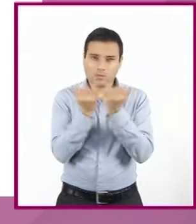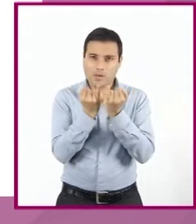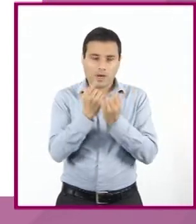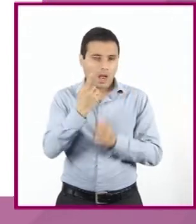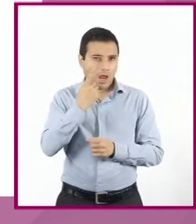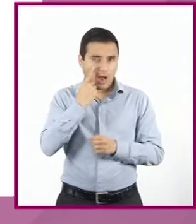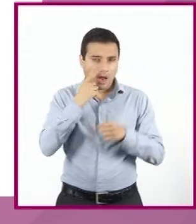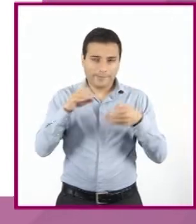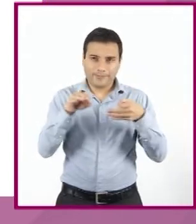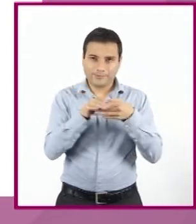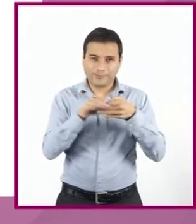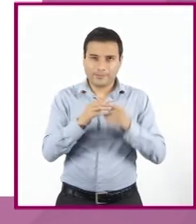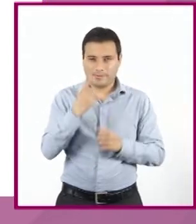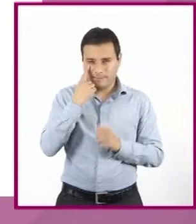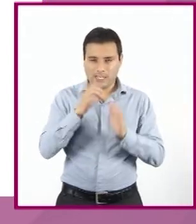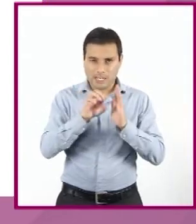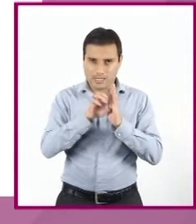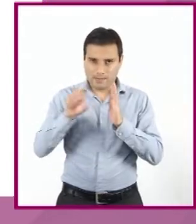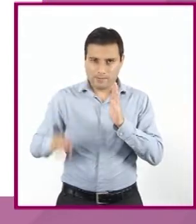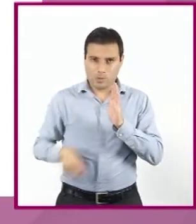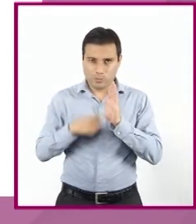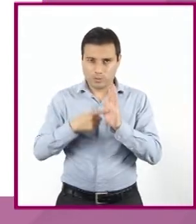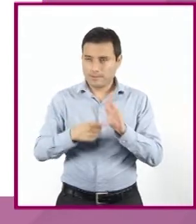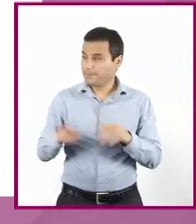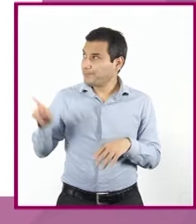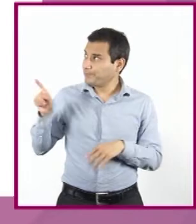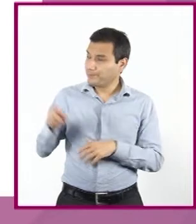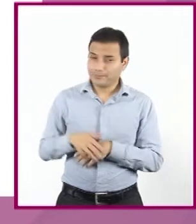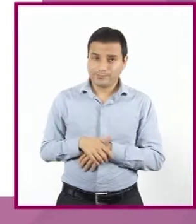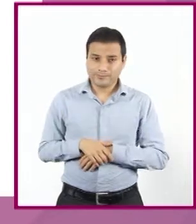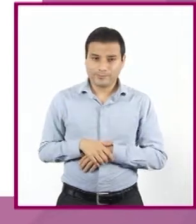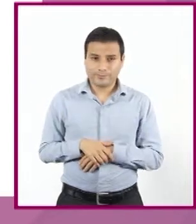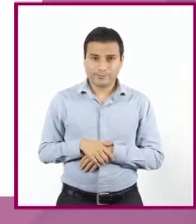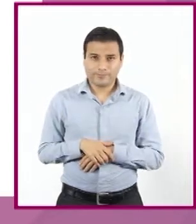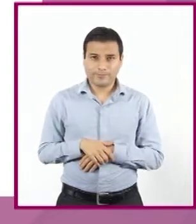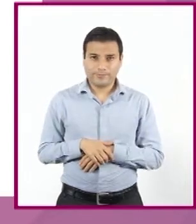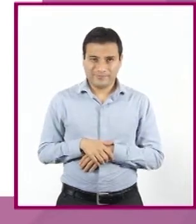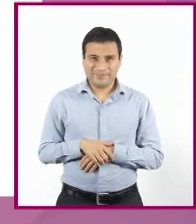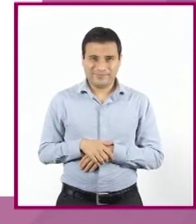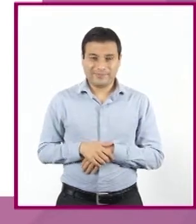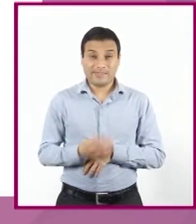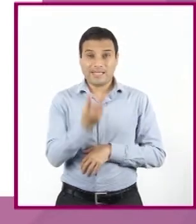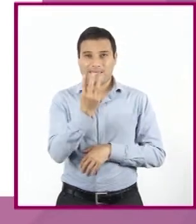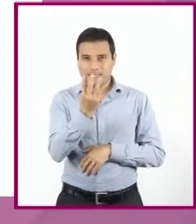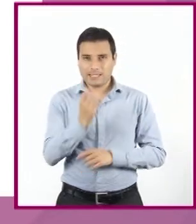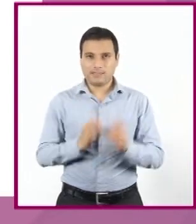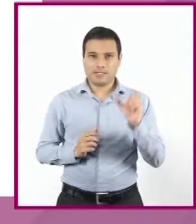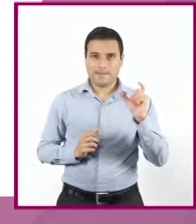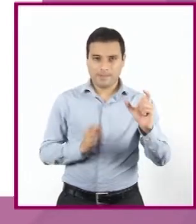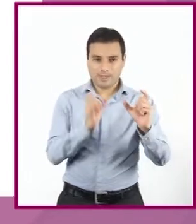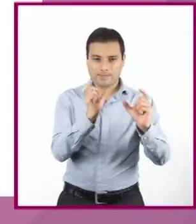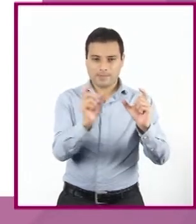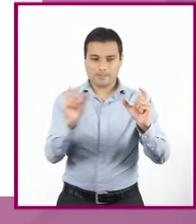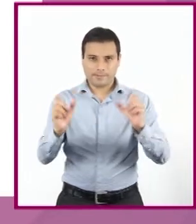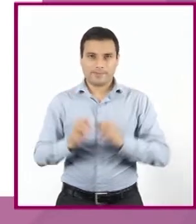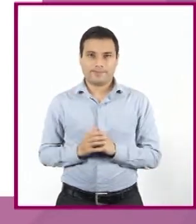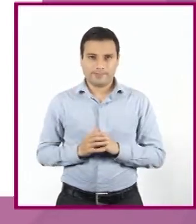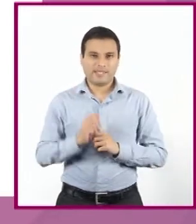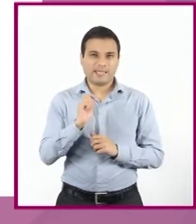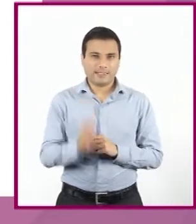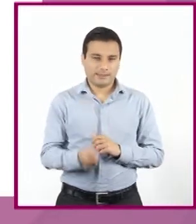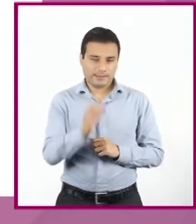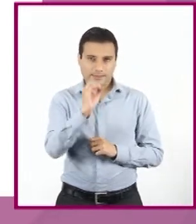constante. En el ejemplo que se muestra, tenemos las primeras tres figuras o términos de la sucesión de círculos.